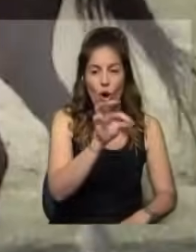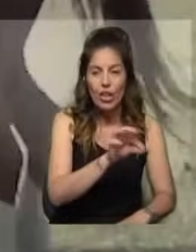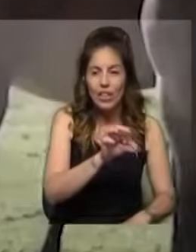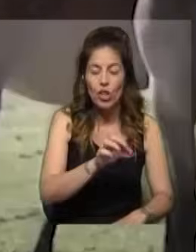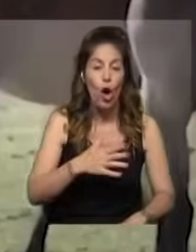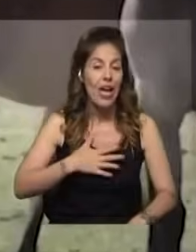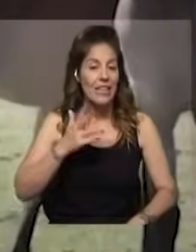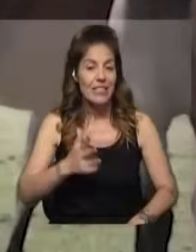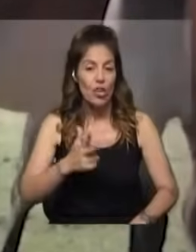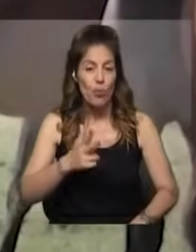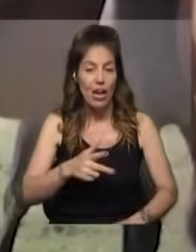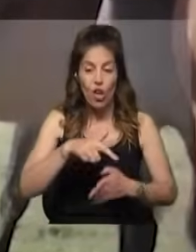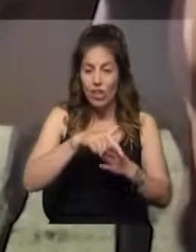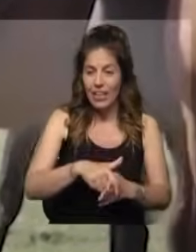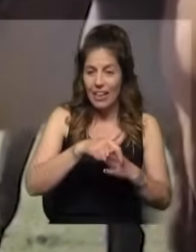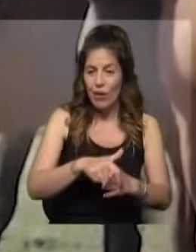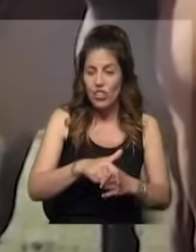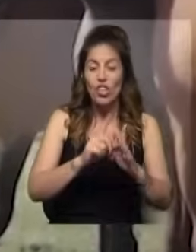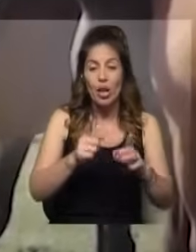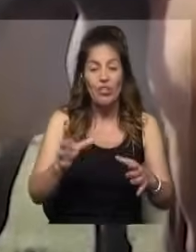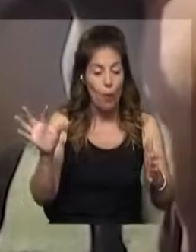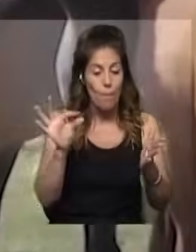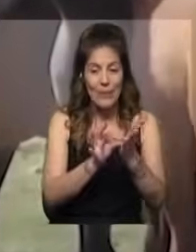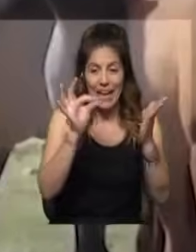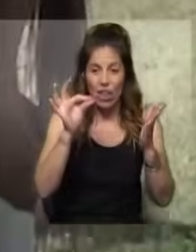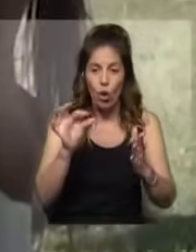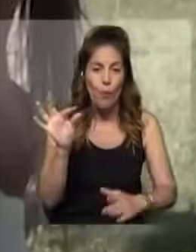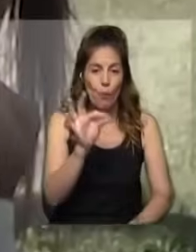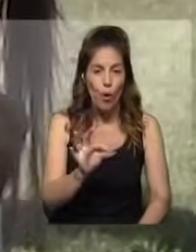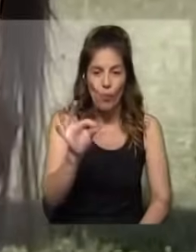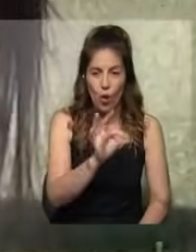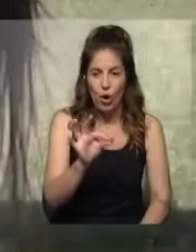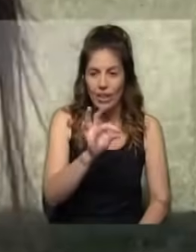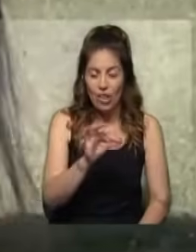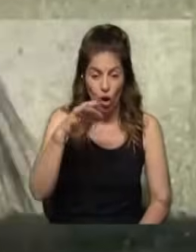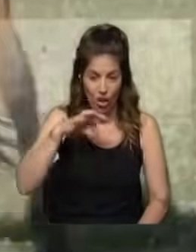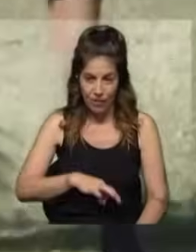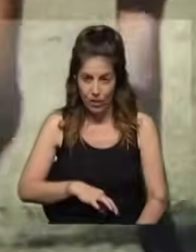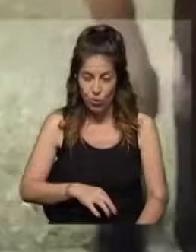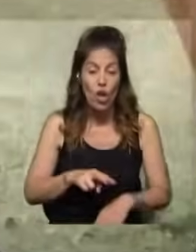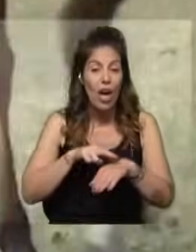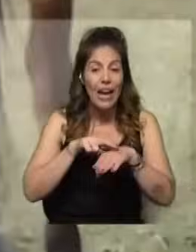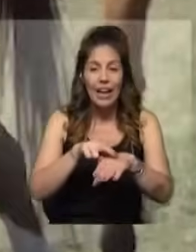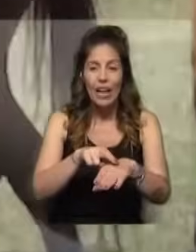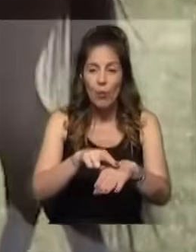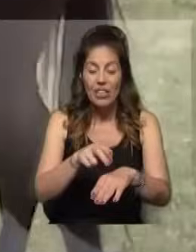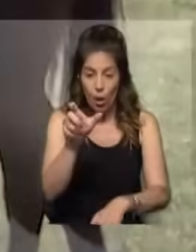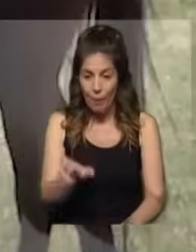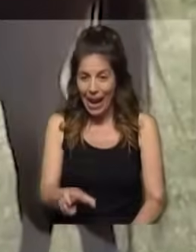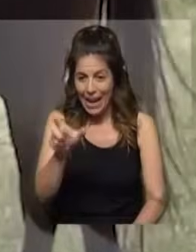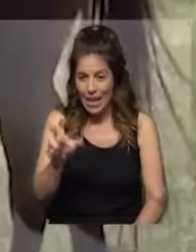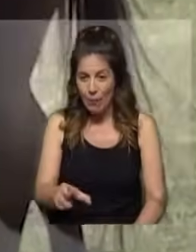equino son huéspedes incidentales cuando son picados por mosquitos portadores de virus las recomendaciones para las personas